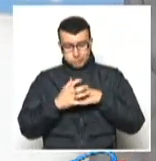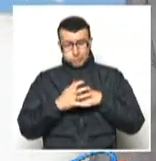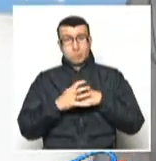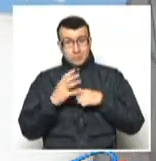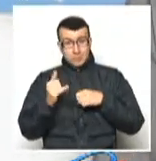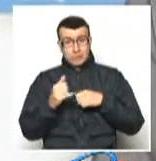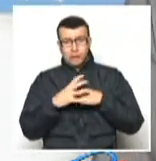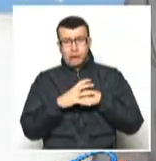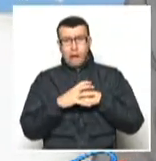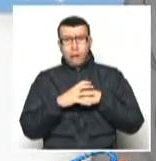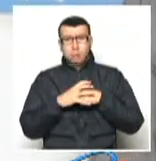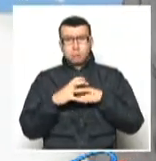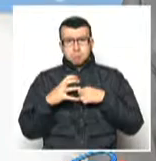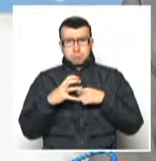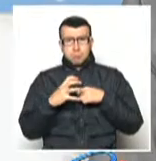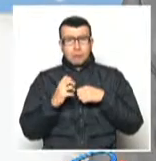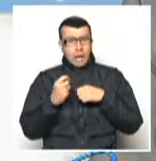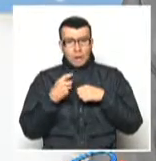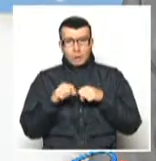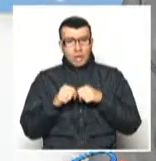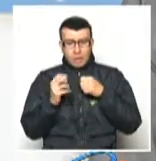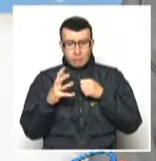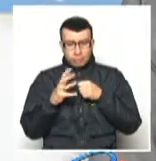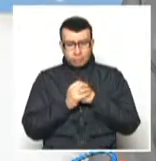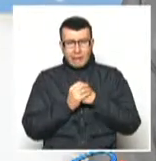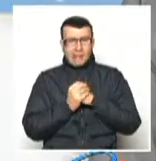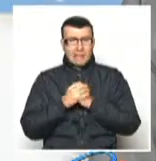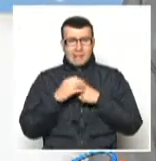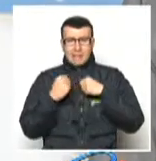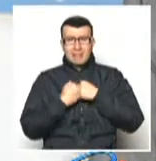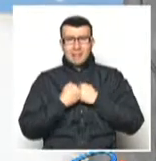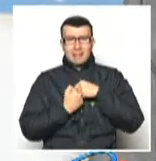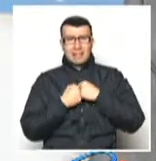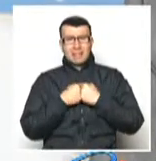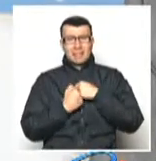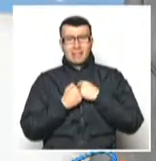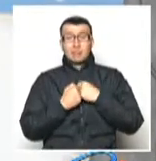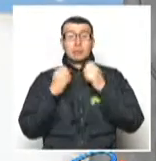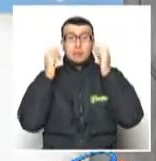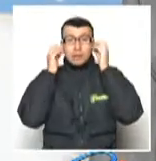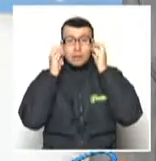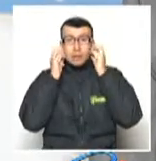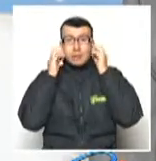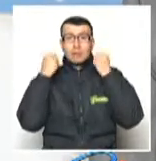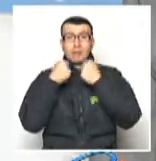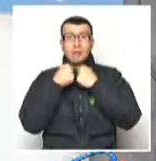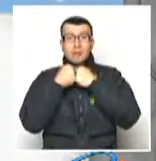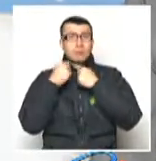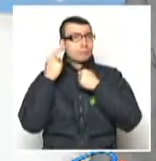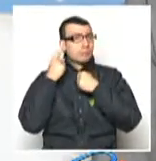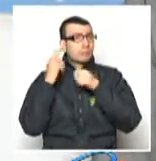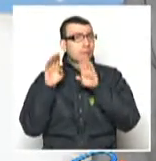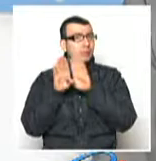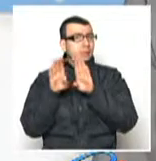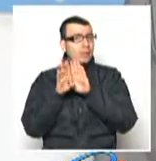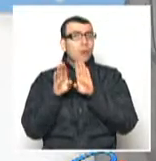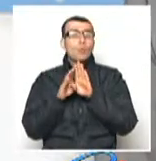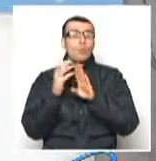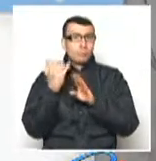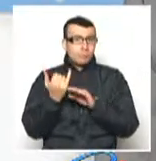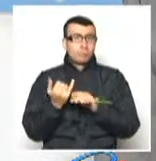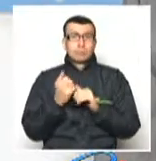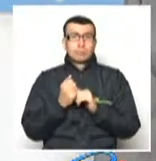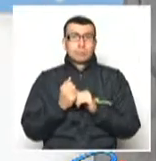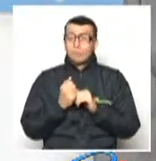las rodillas o en el hombro, en alguna parte del cuerpo, y el tratamiento de la artrosis de la articulación temporomandibular